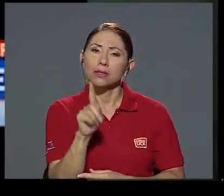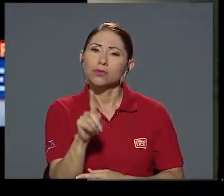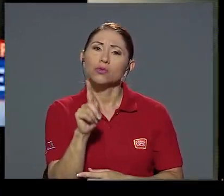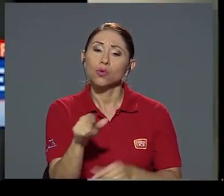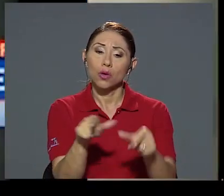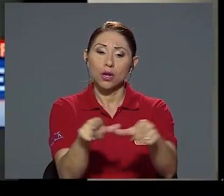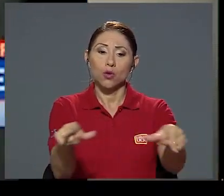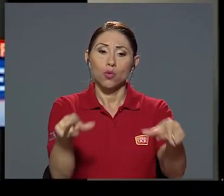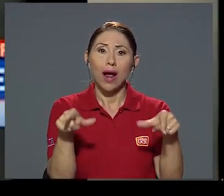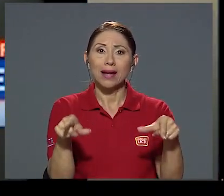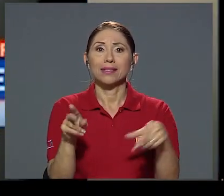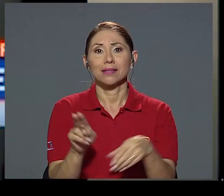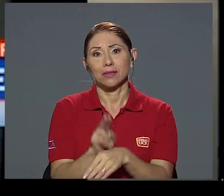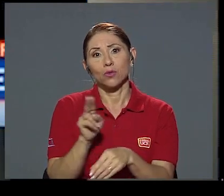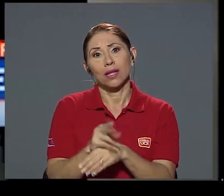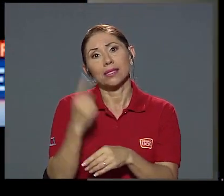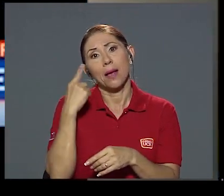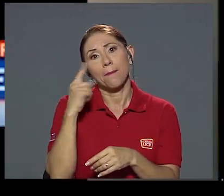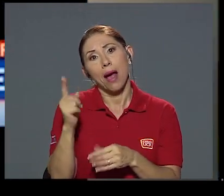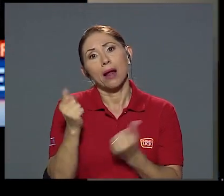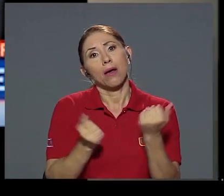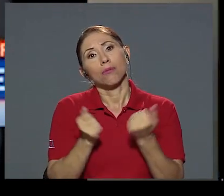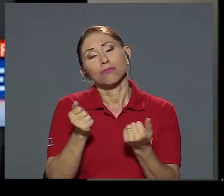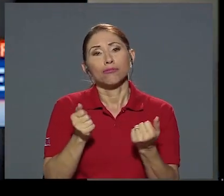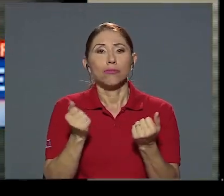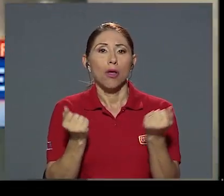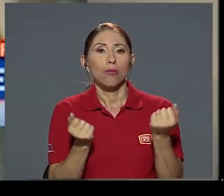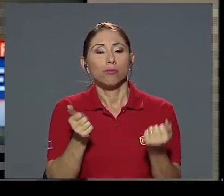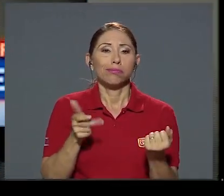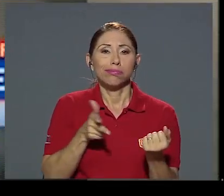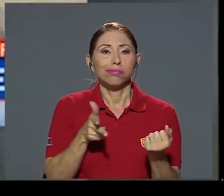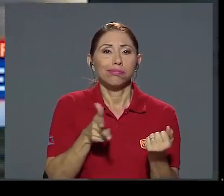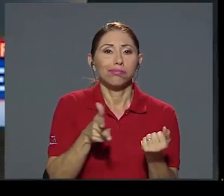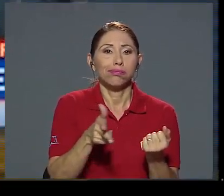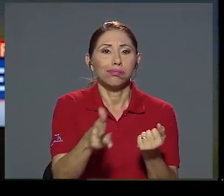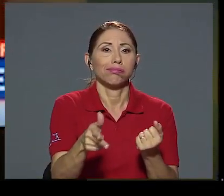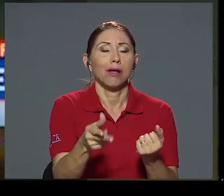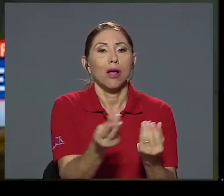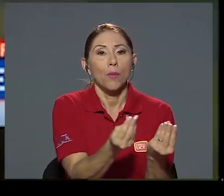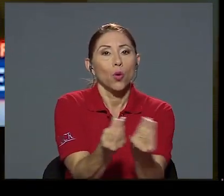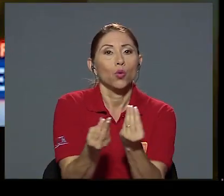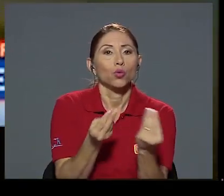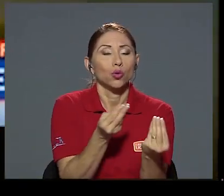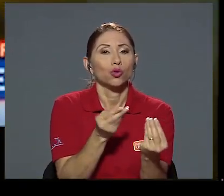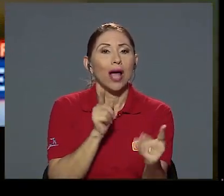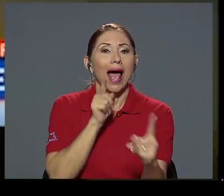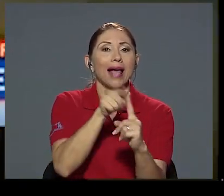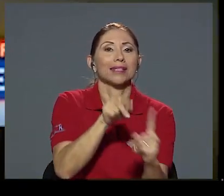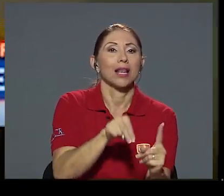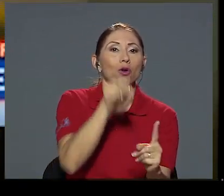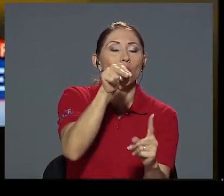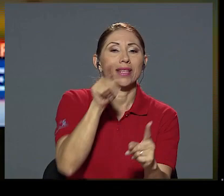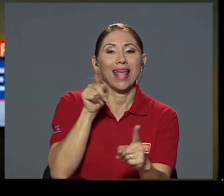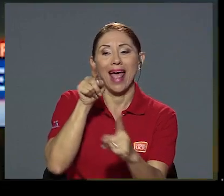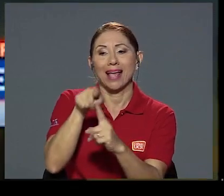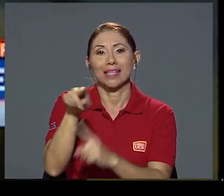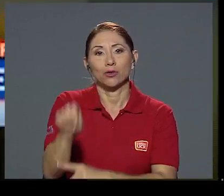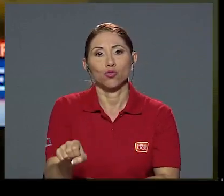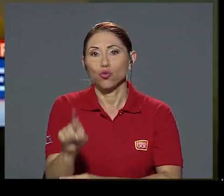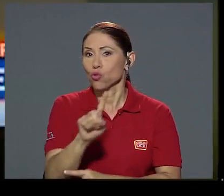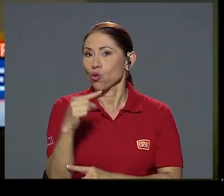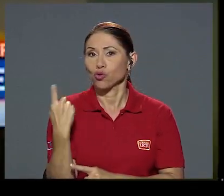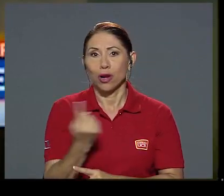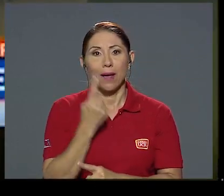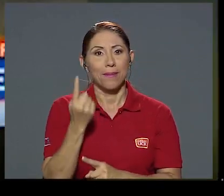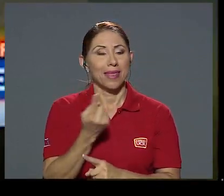los puntos de trasiego de mercancías, ¿verdad? Tanto hacia el norte como hacia el sur. No solamente afectaría a Costa Rica, sino a los países